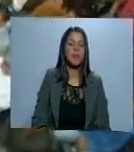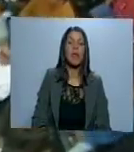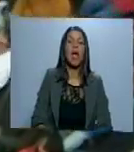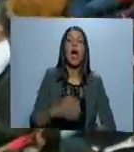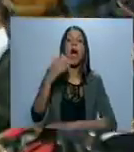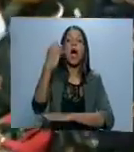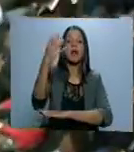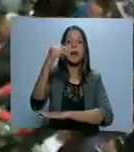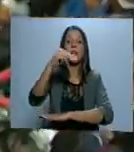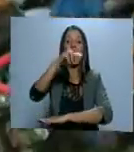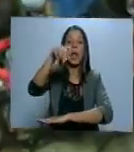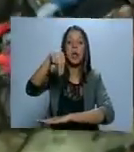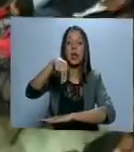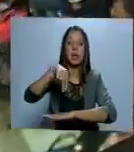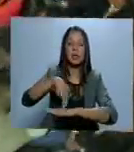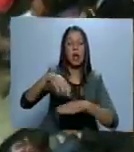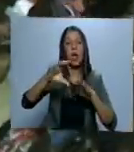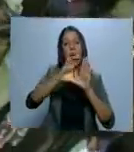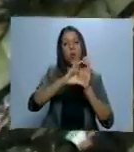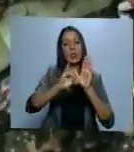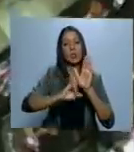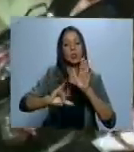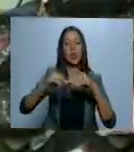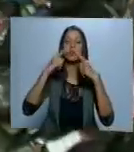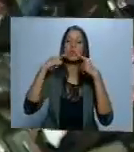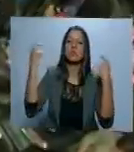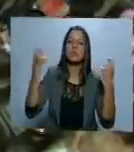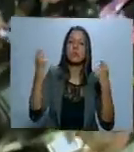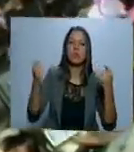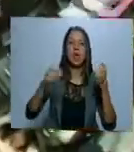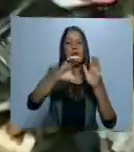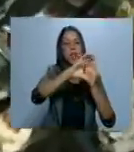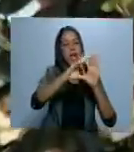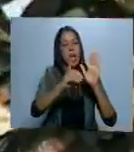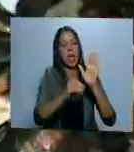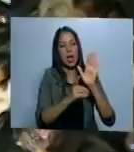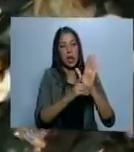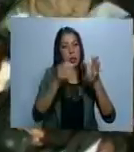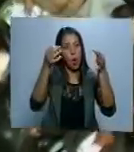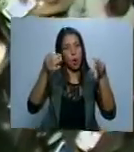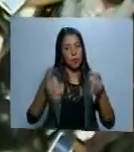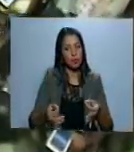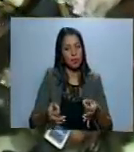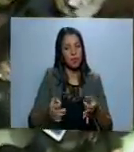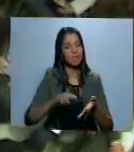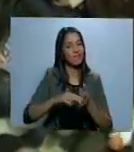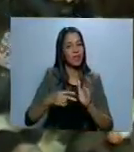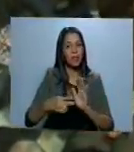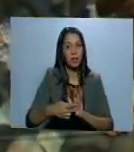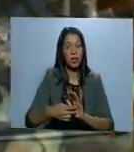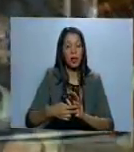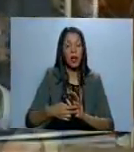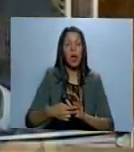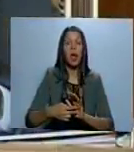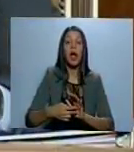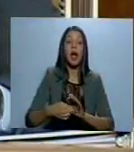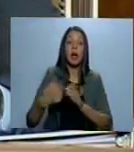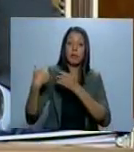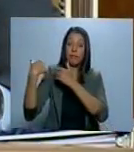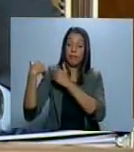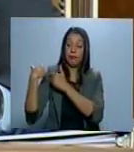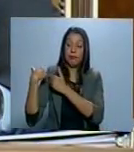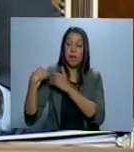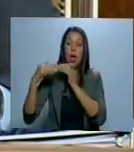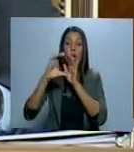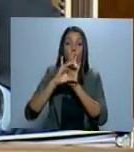Asamblea Nacional Constituyente, decreto constituyente mediante el cual se delega la juramentación de